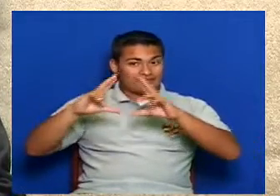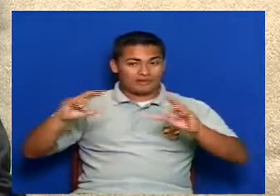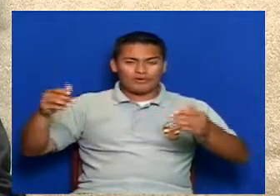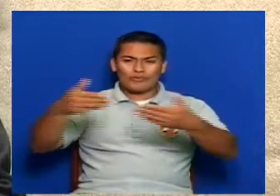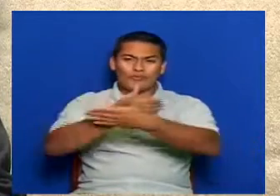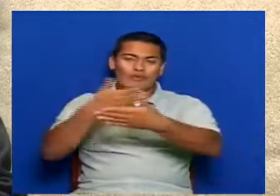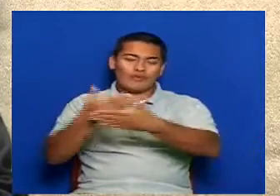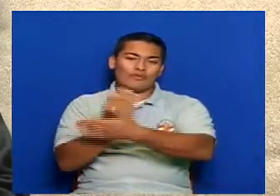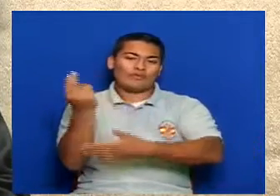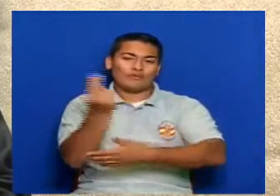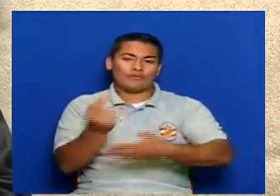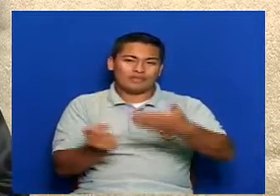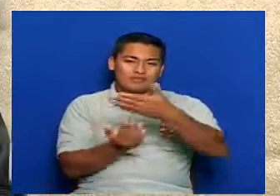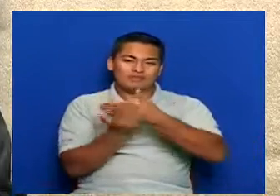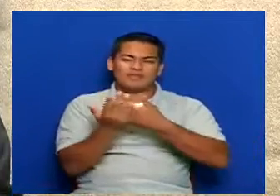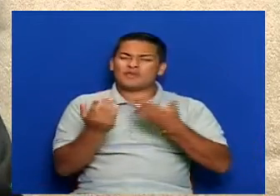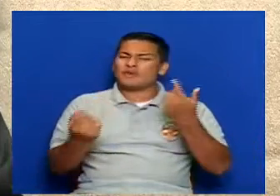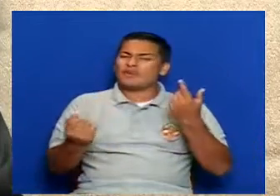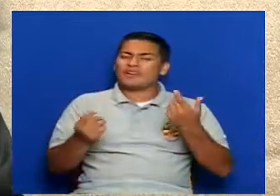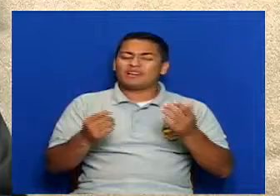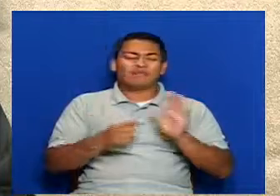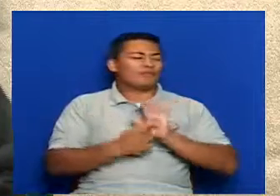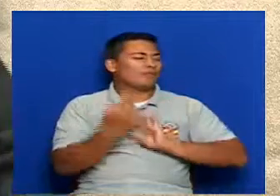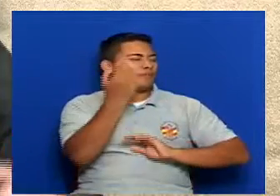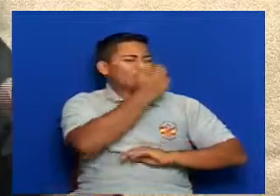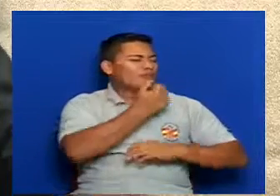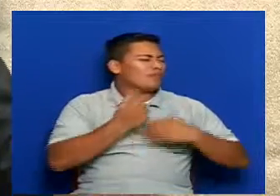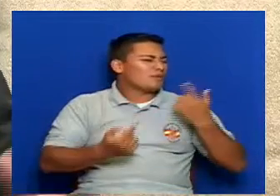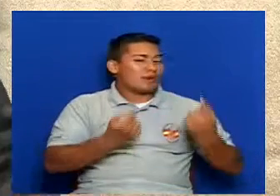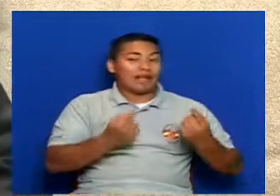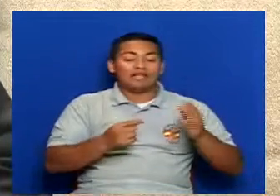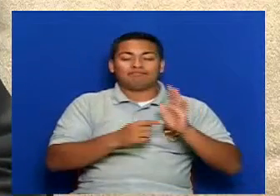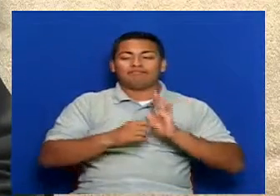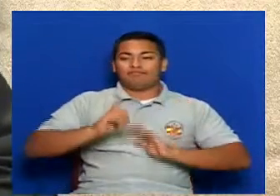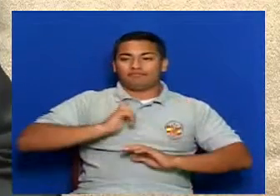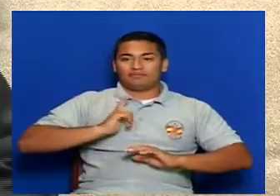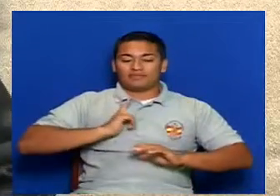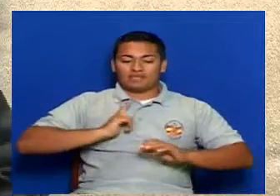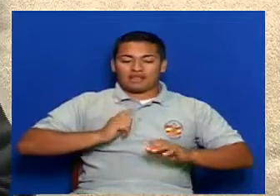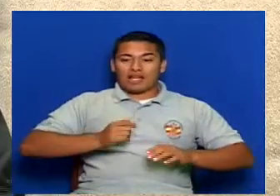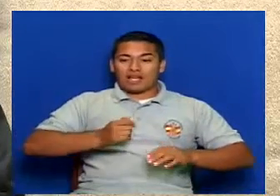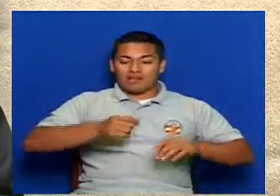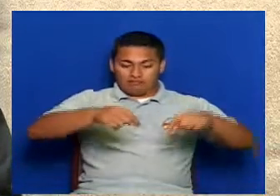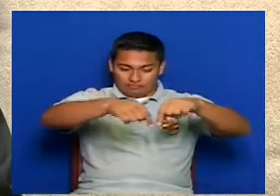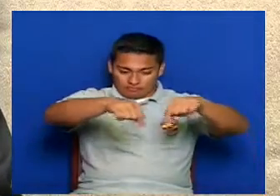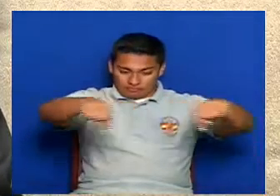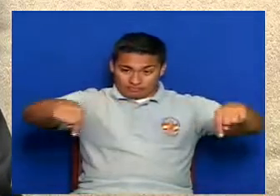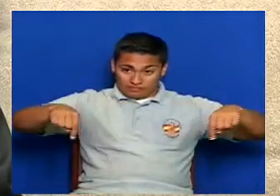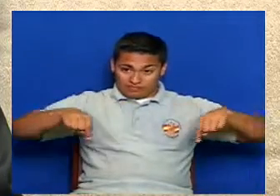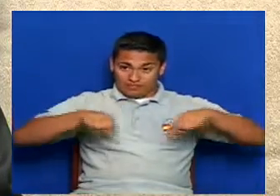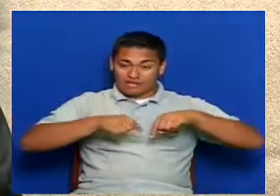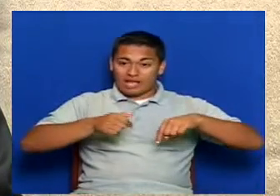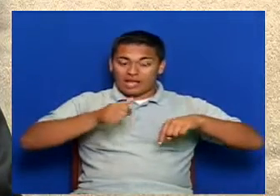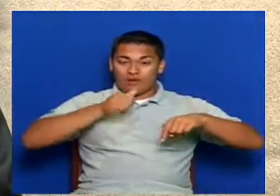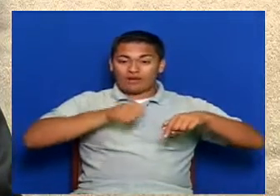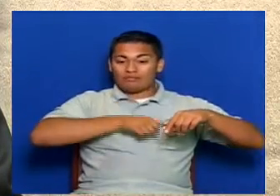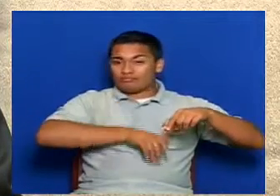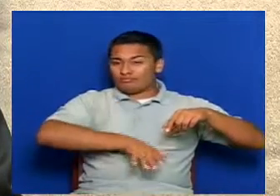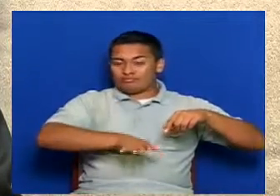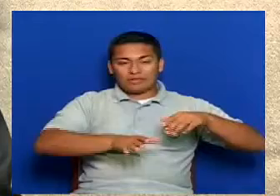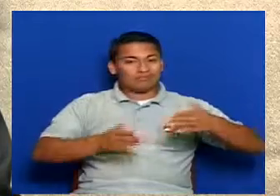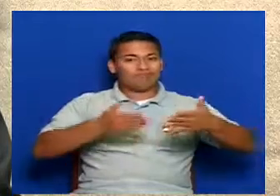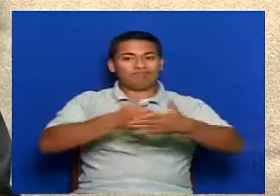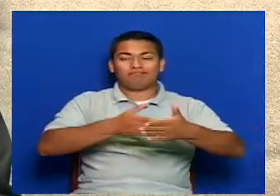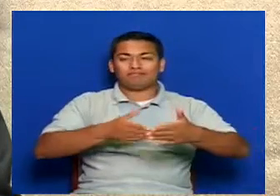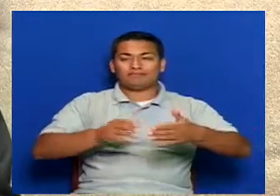nuevas tecnologías bueno hay pilas técnicas totalmente impermeabilizadas que no te pueden contaminar